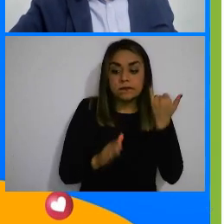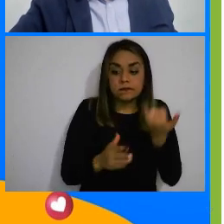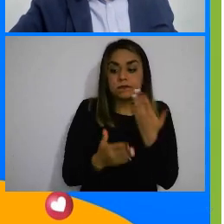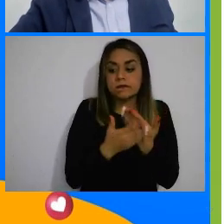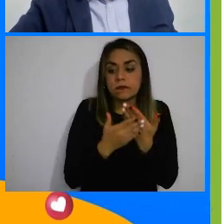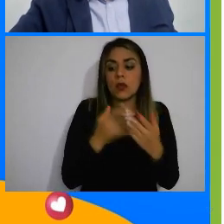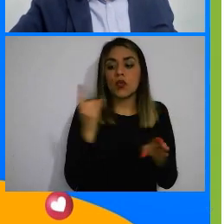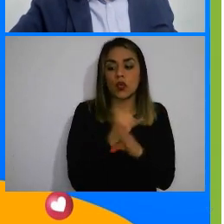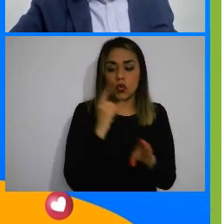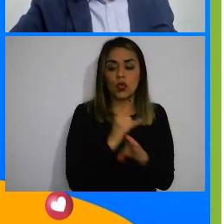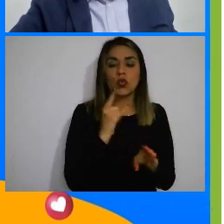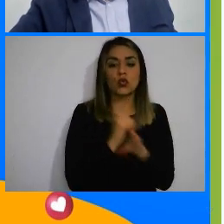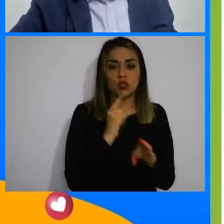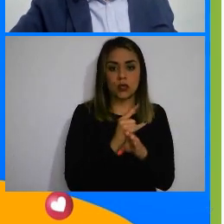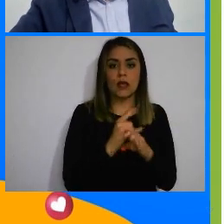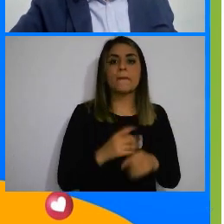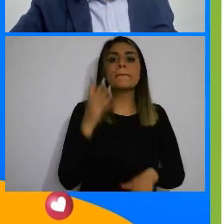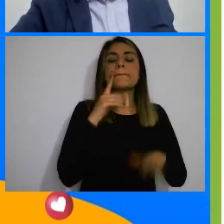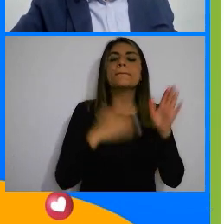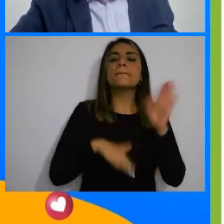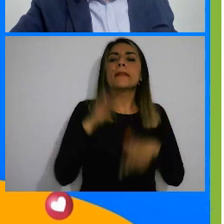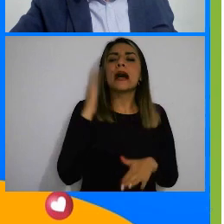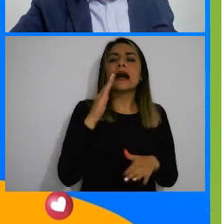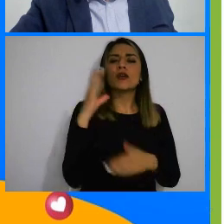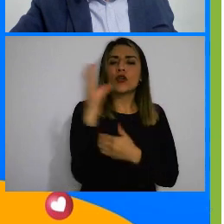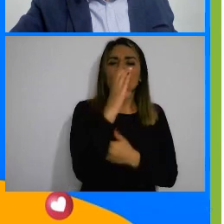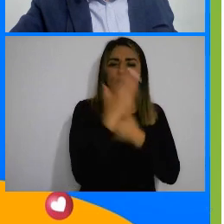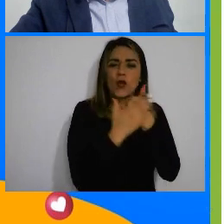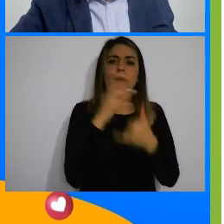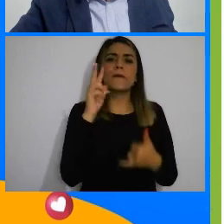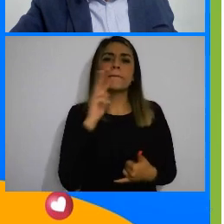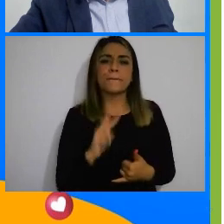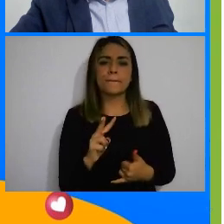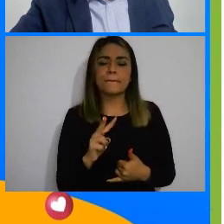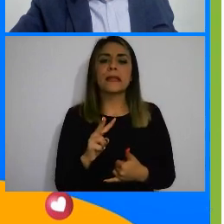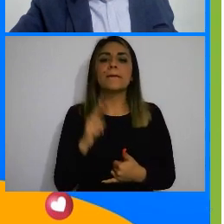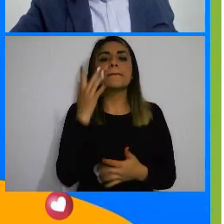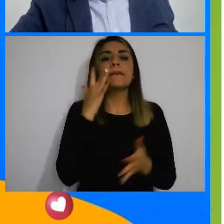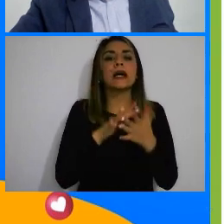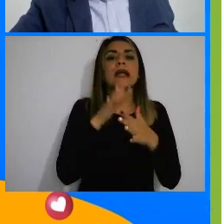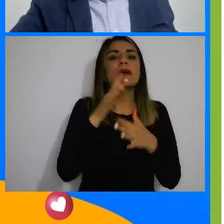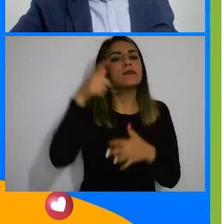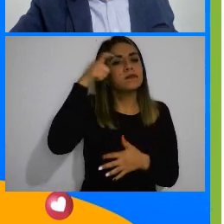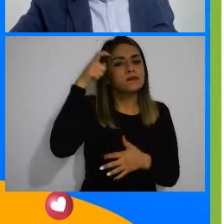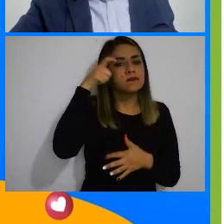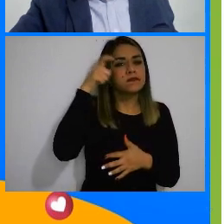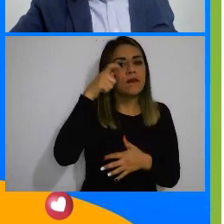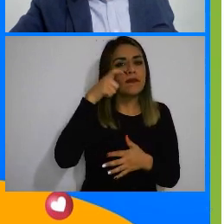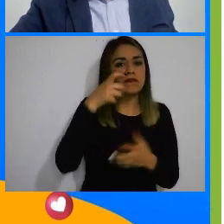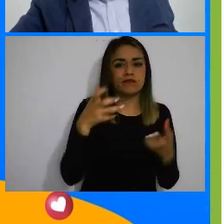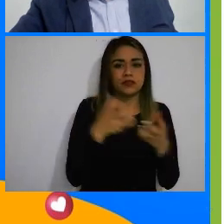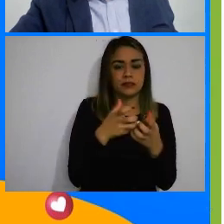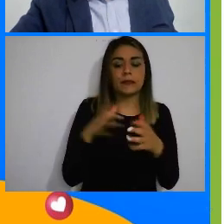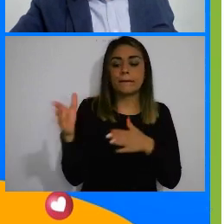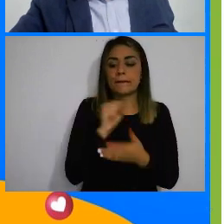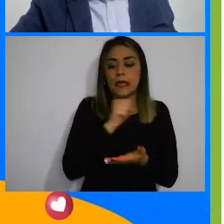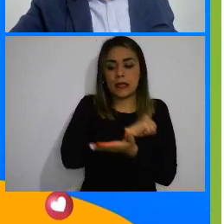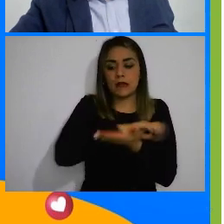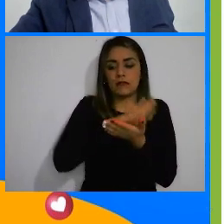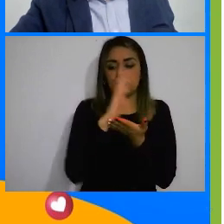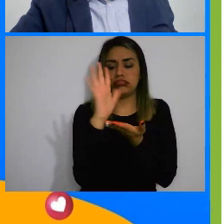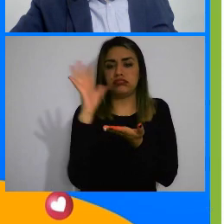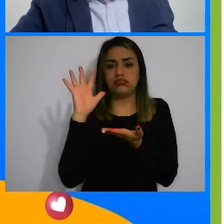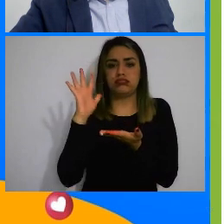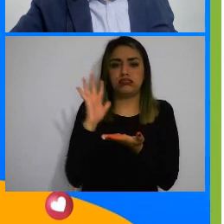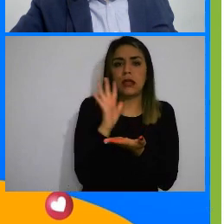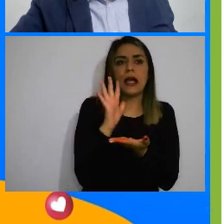utilizado, por ejemplo, en la parte de Colombia y Venezuela para la producción de ganado. Y las praderas, ¿sí? Son las que encontramos